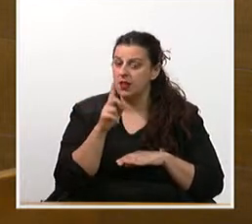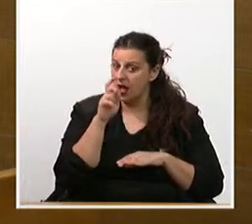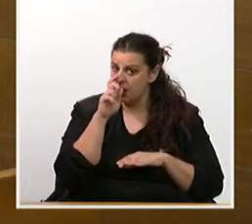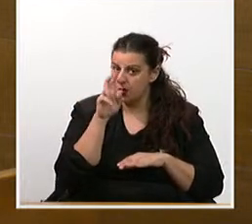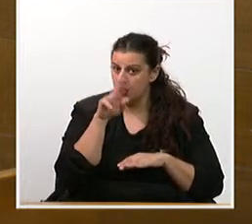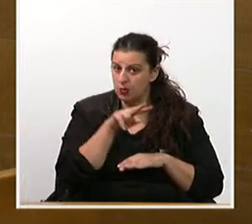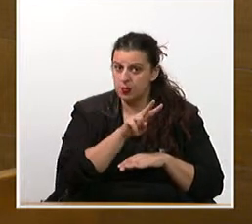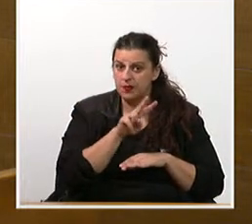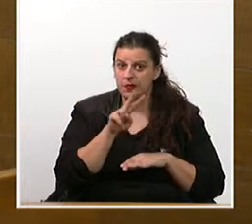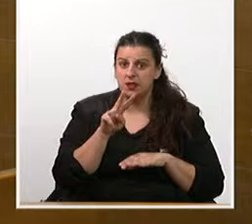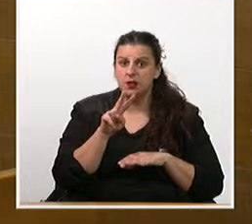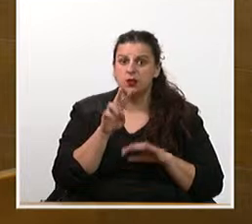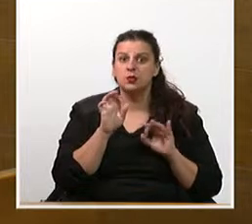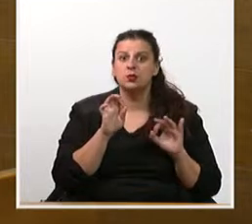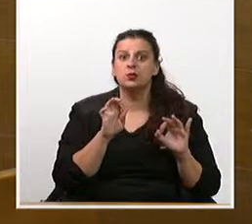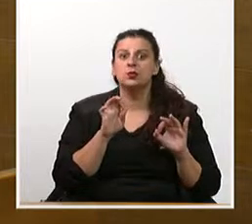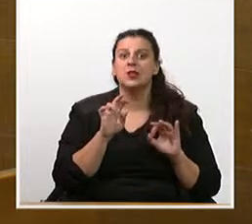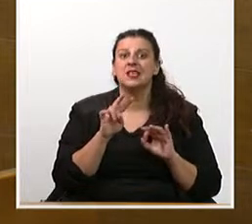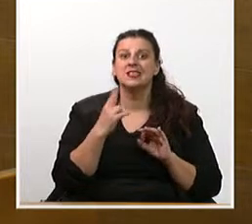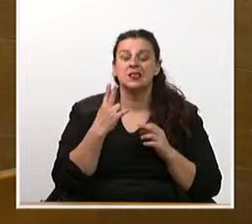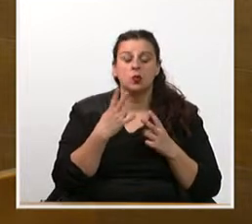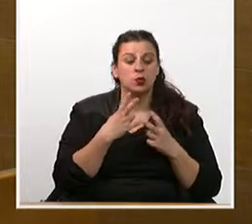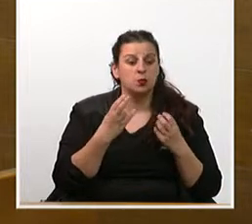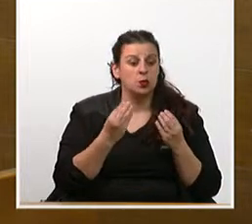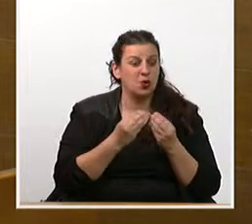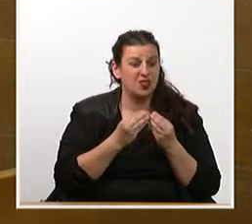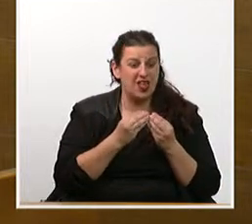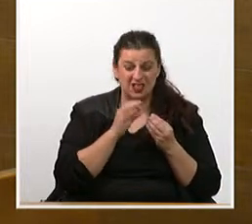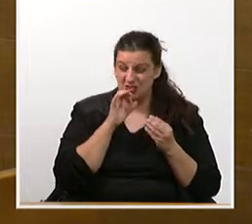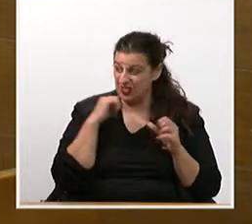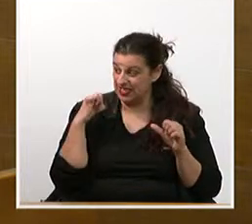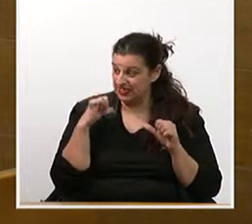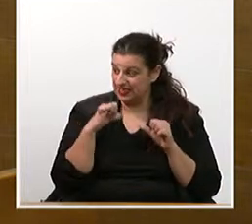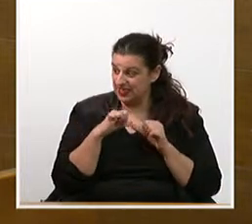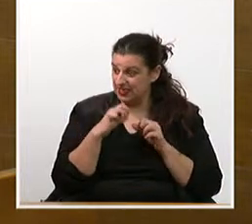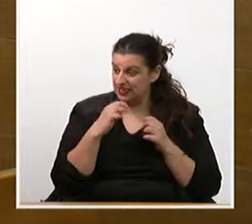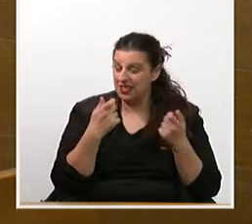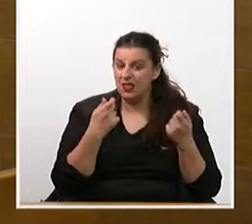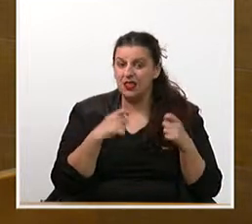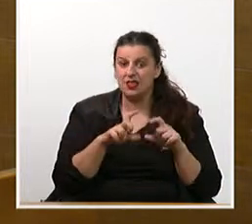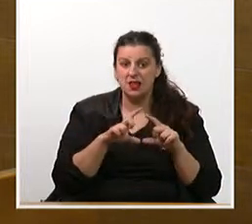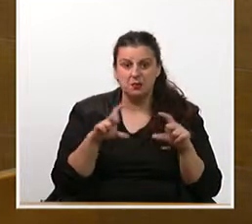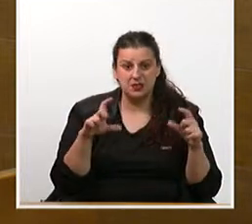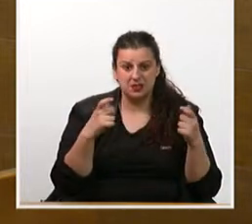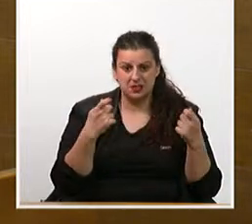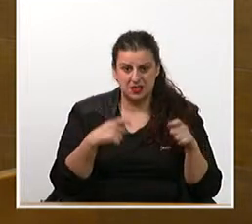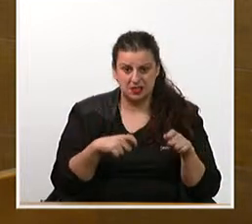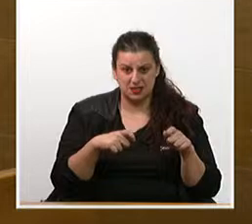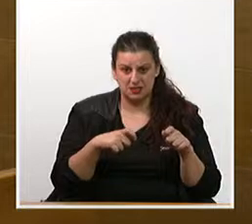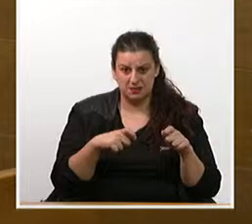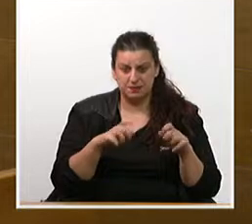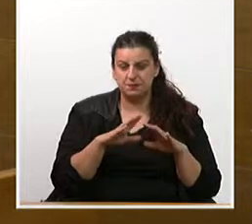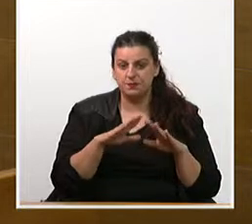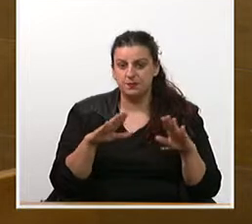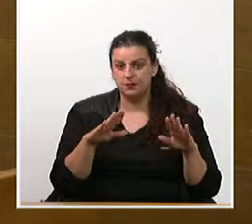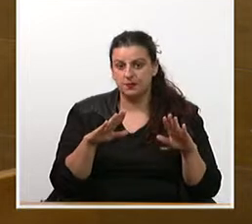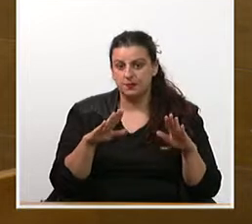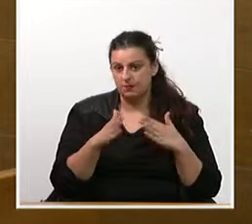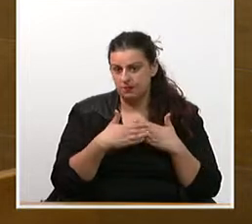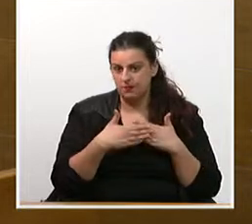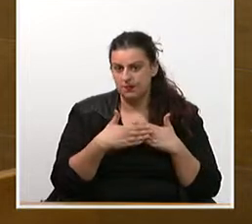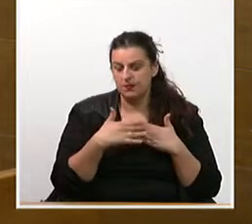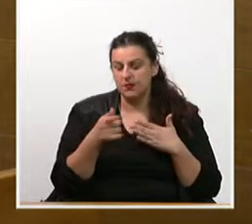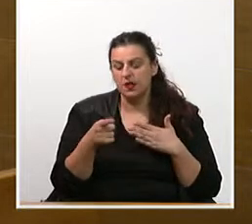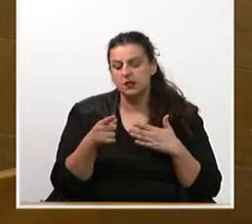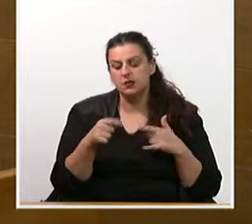2022 tuvimos el segundo peor dato del siglo en cierre de empresas y eso no es otra cosa que resultado